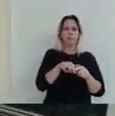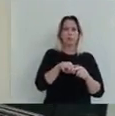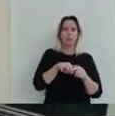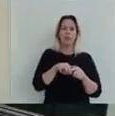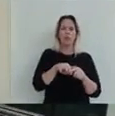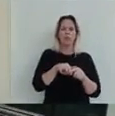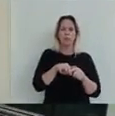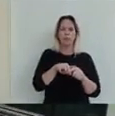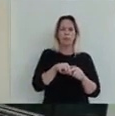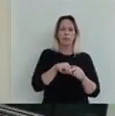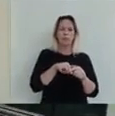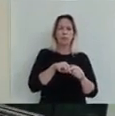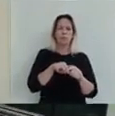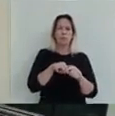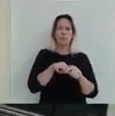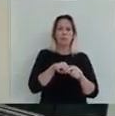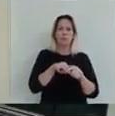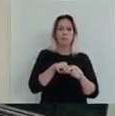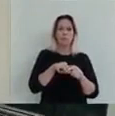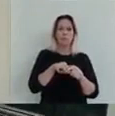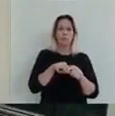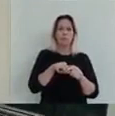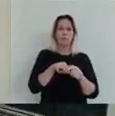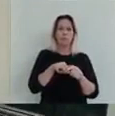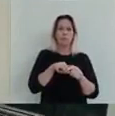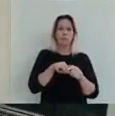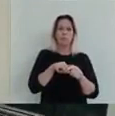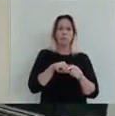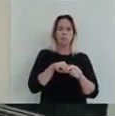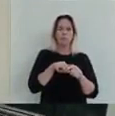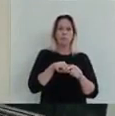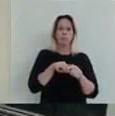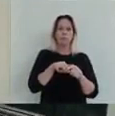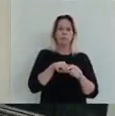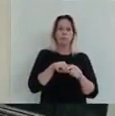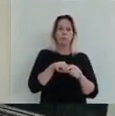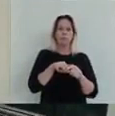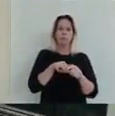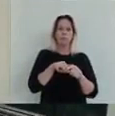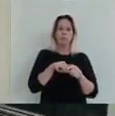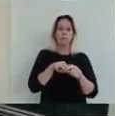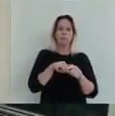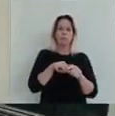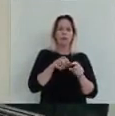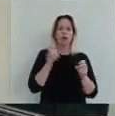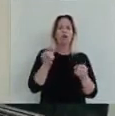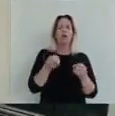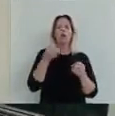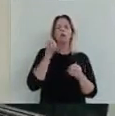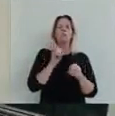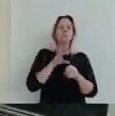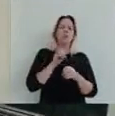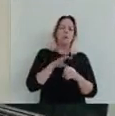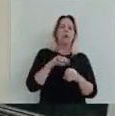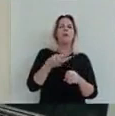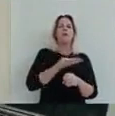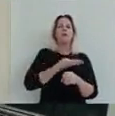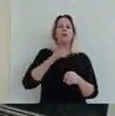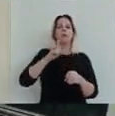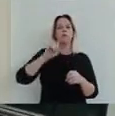algas recibe el nombre de bloom o floración algal. ¿A qué viene todo esto? Esto